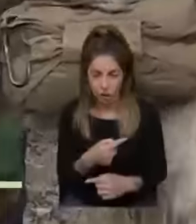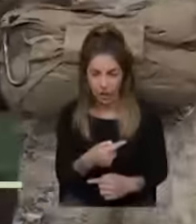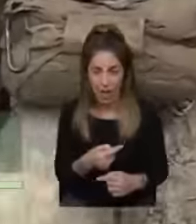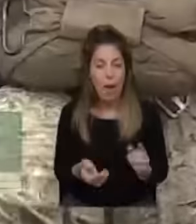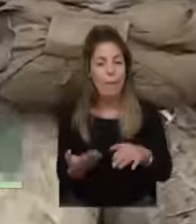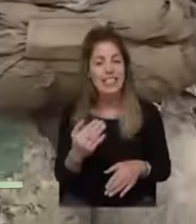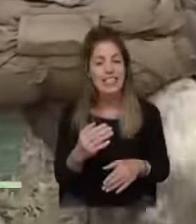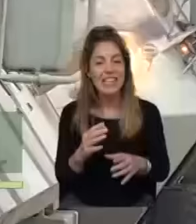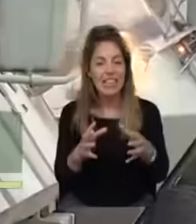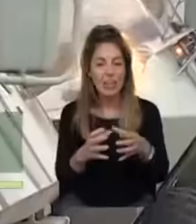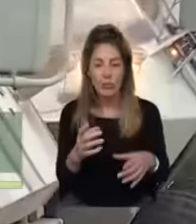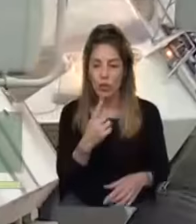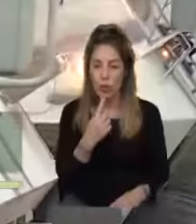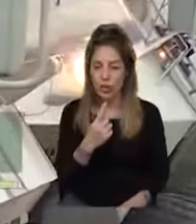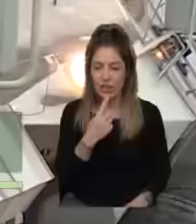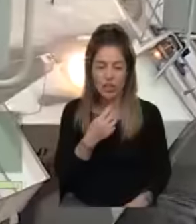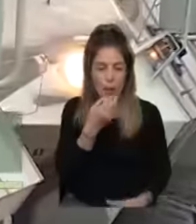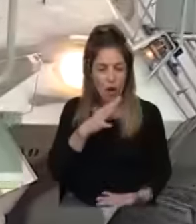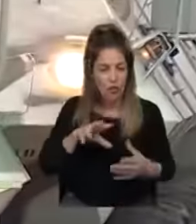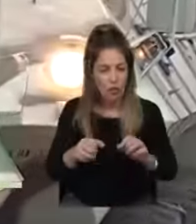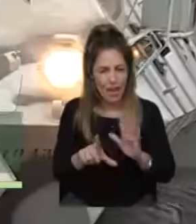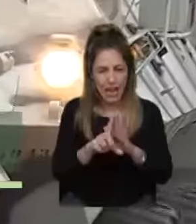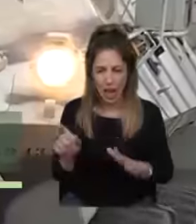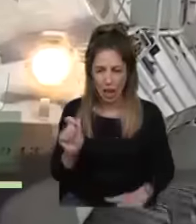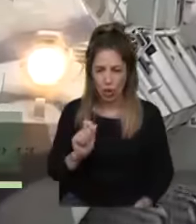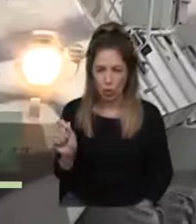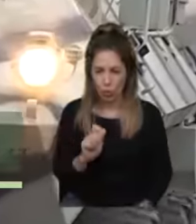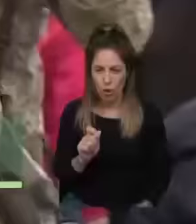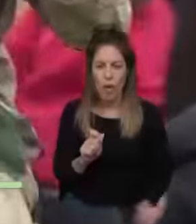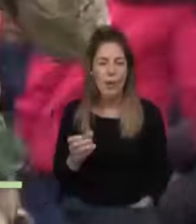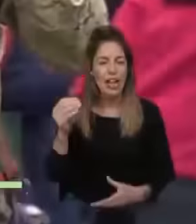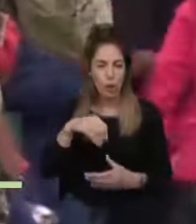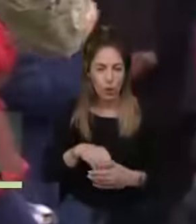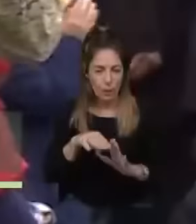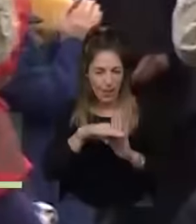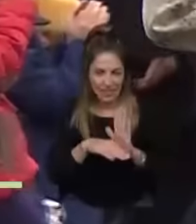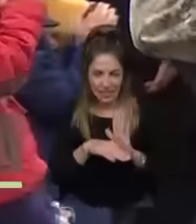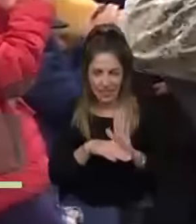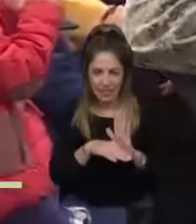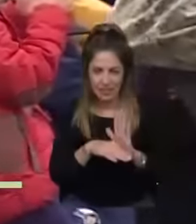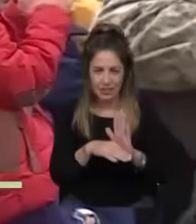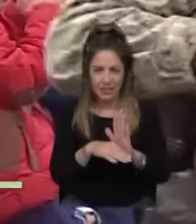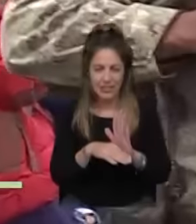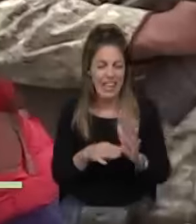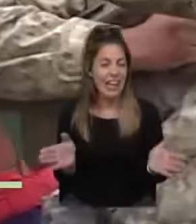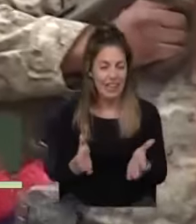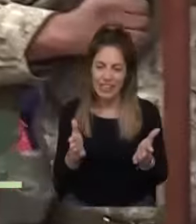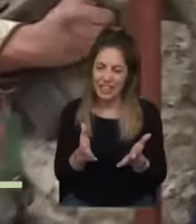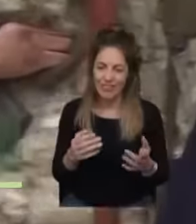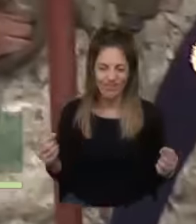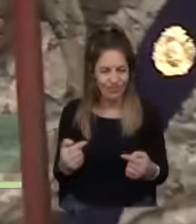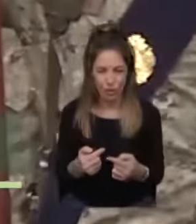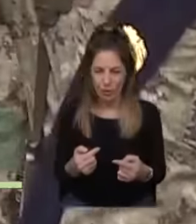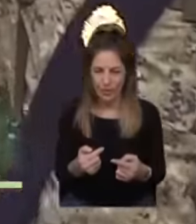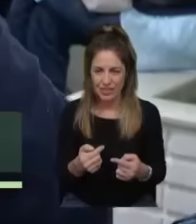en el espectro político, ¿es el mejor mecanismo una ley de urgente consideración para incluir medidas tan que generan tanta